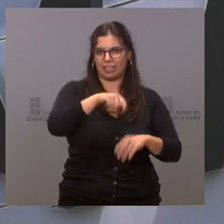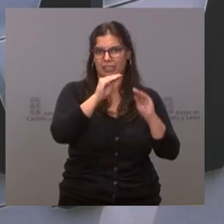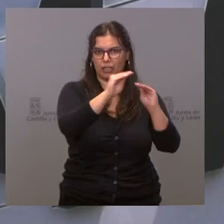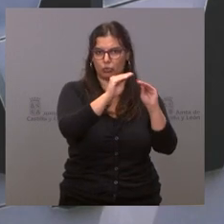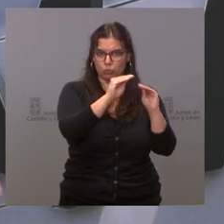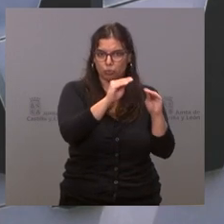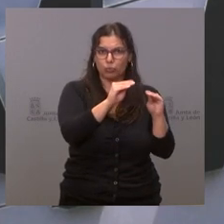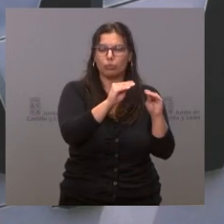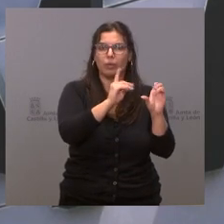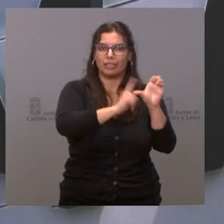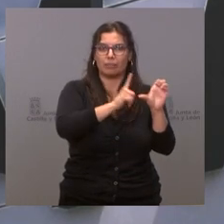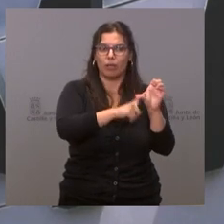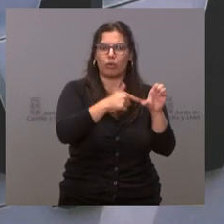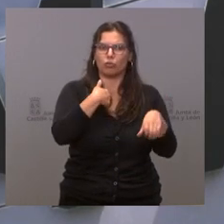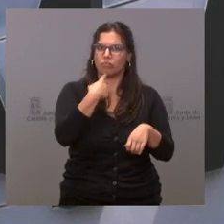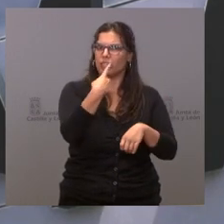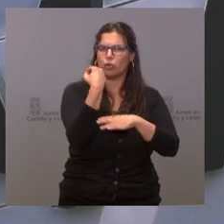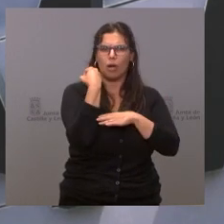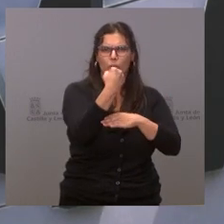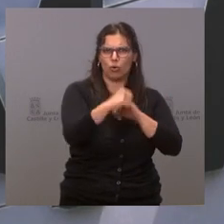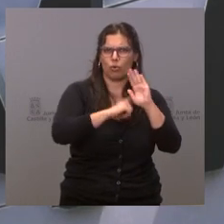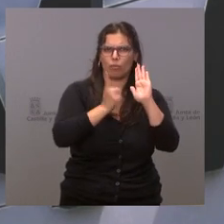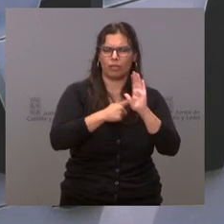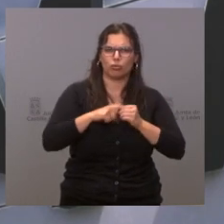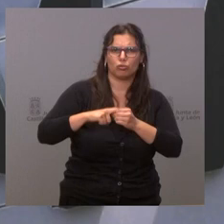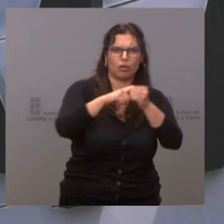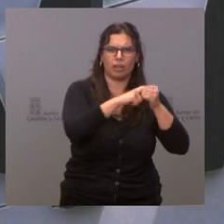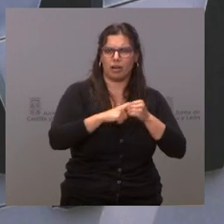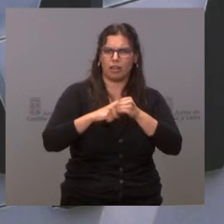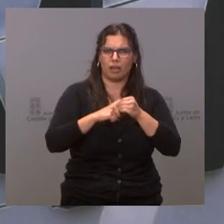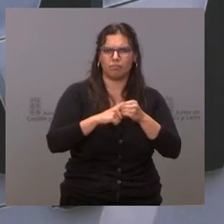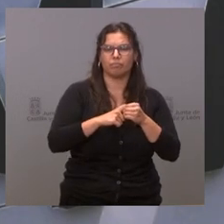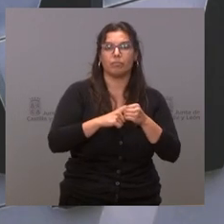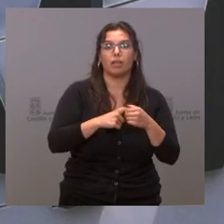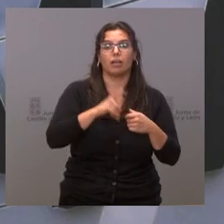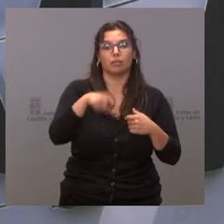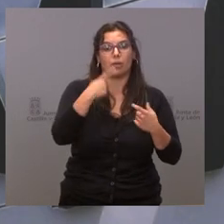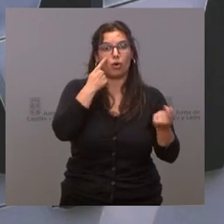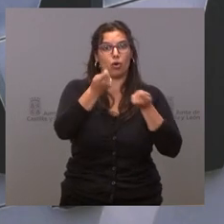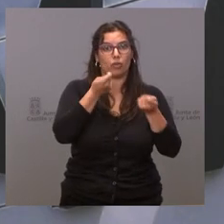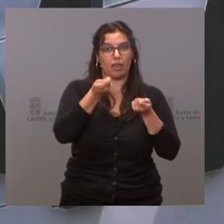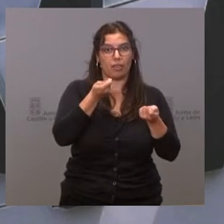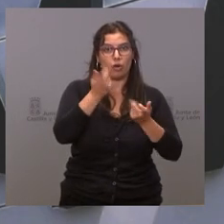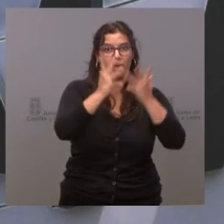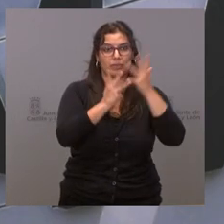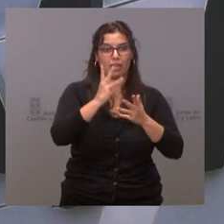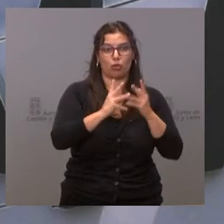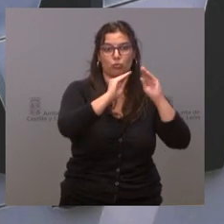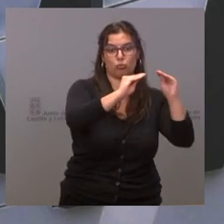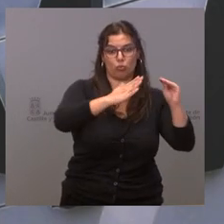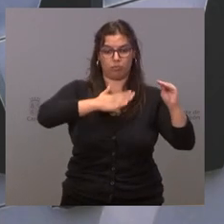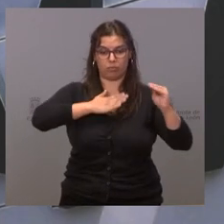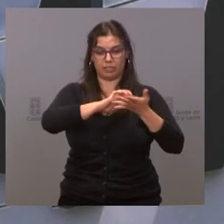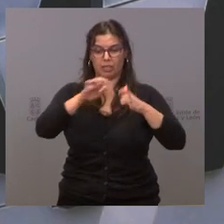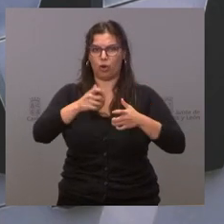que le trasladó todo nuestro apoyo y solidaridad la coordinación de las administraciones es